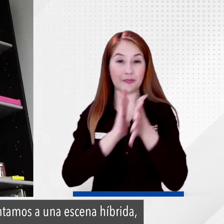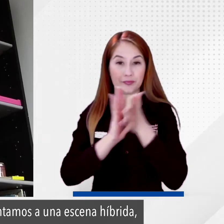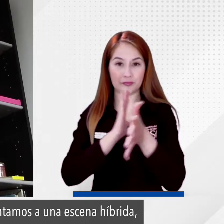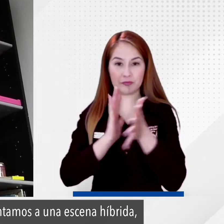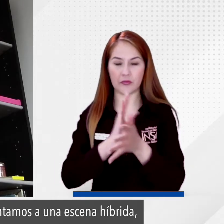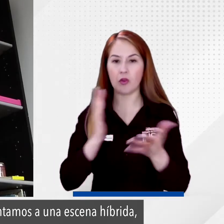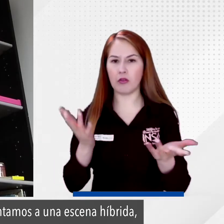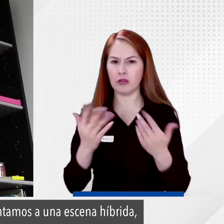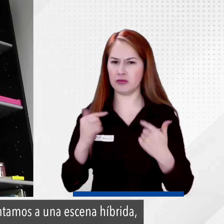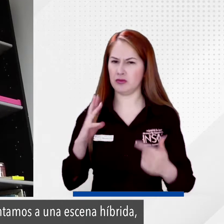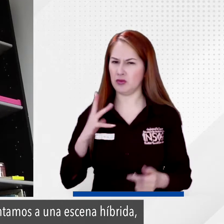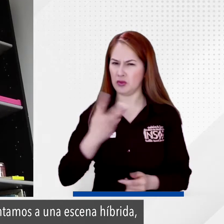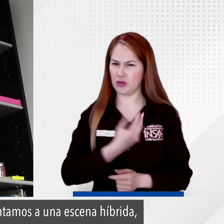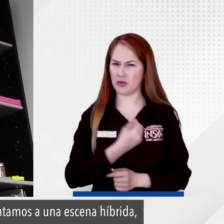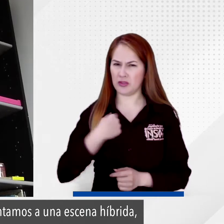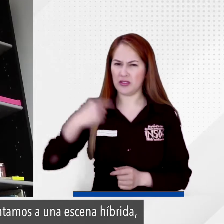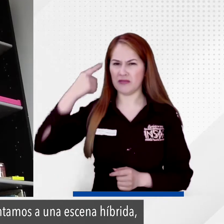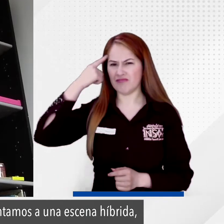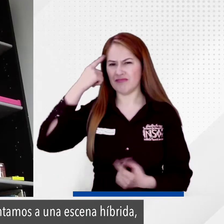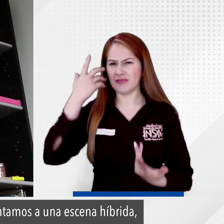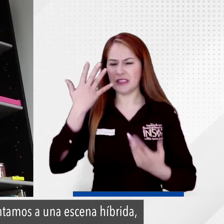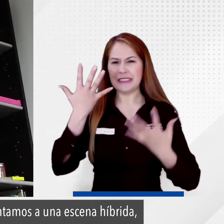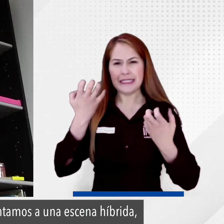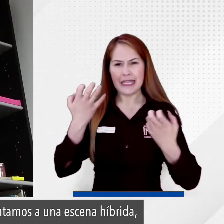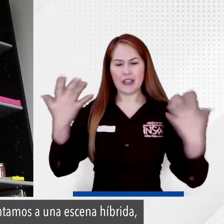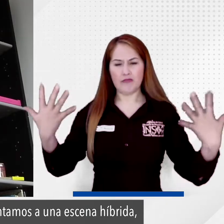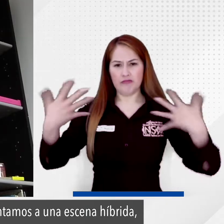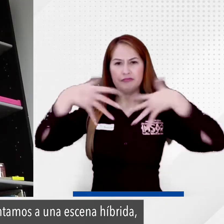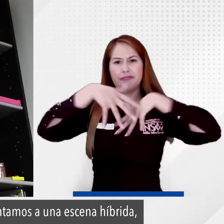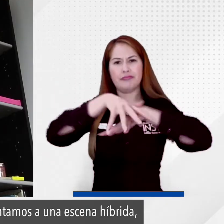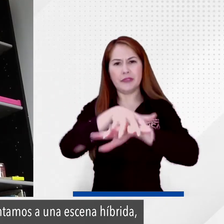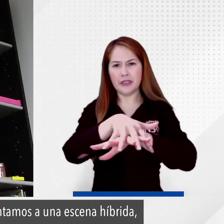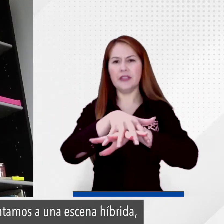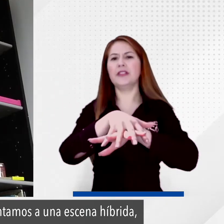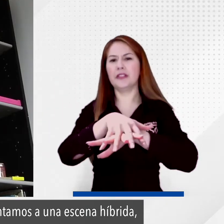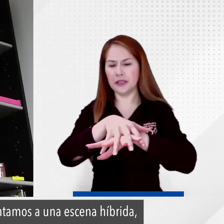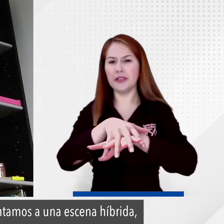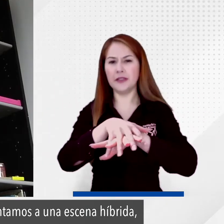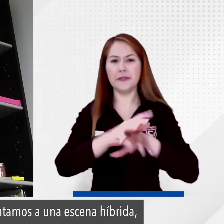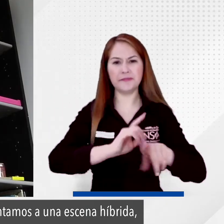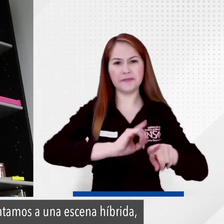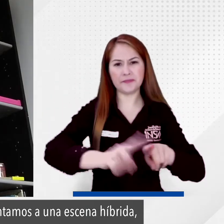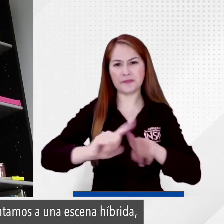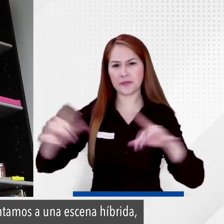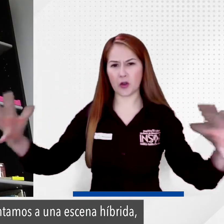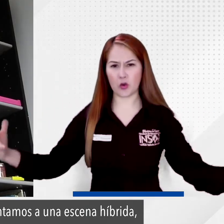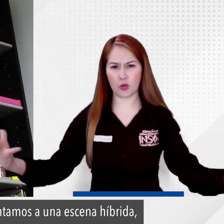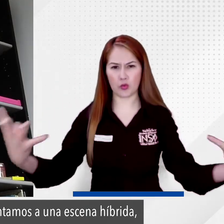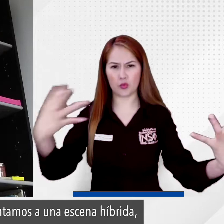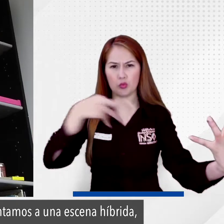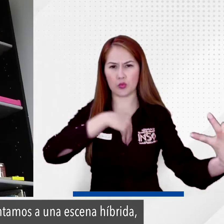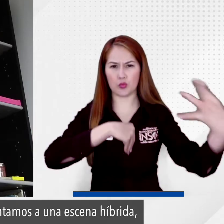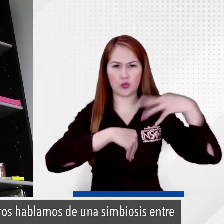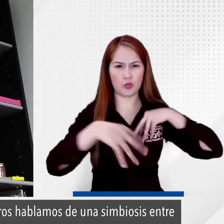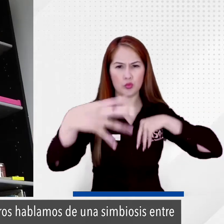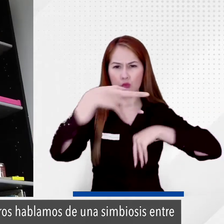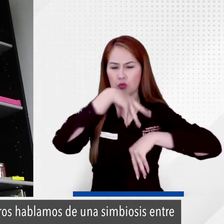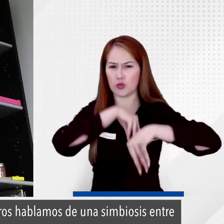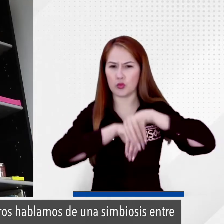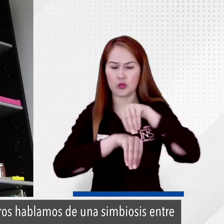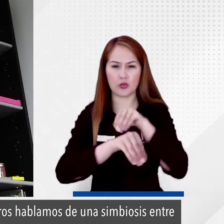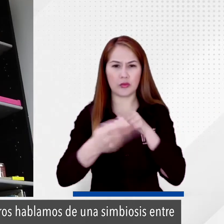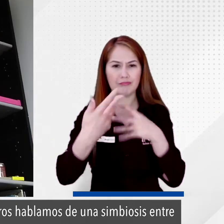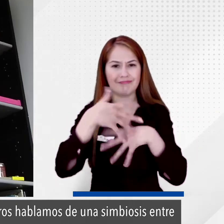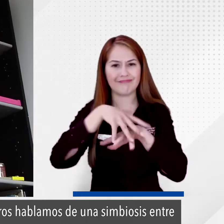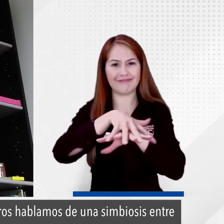Quiero contarles por qué nosotros apuntamos como a una escena híbrida, ¿sí? A una puesta en escena híbrida. Cuando